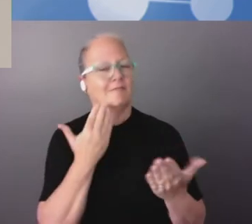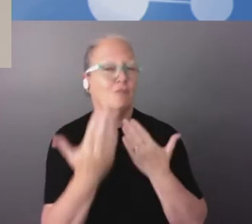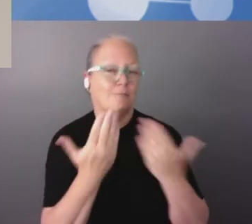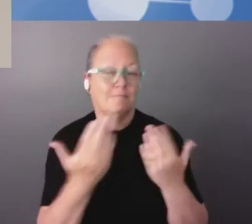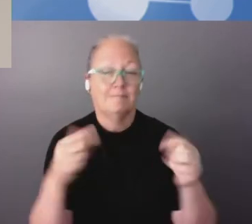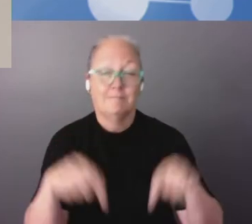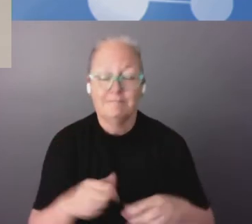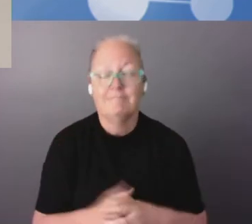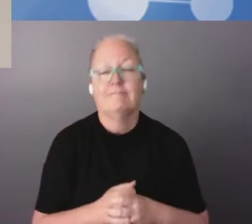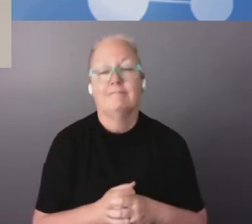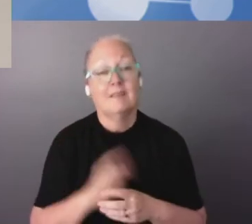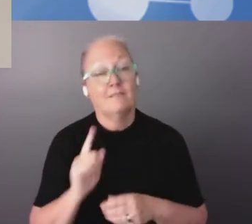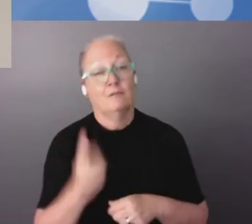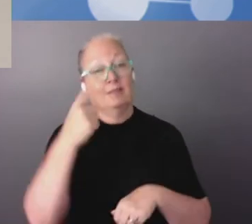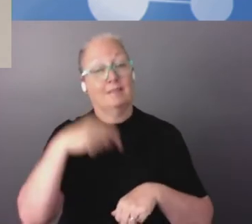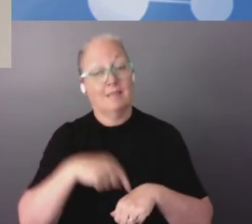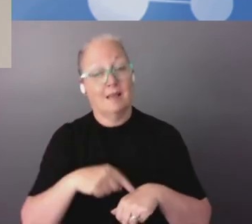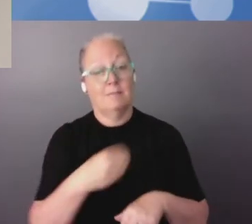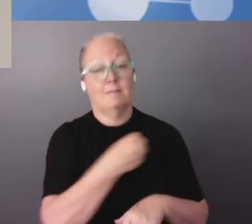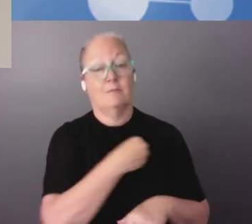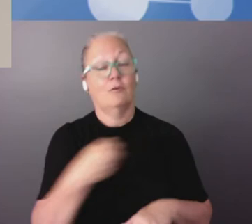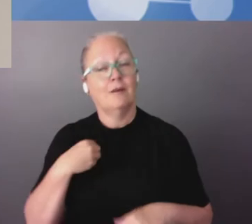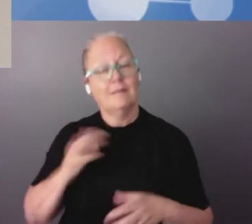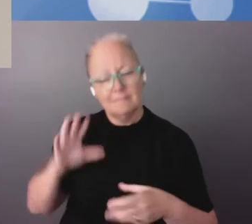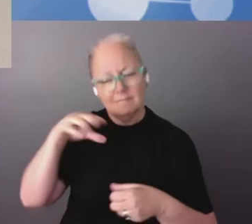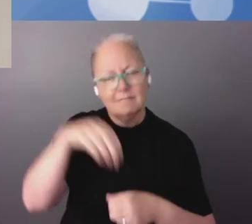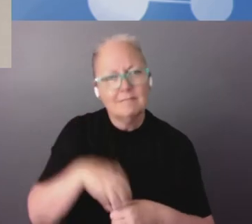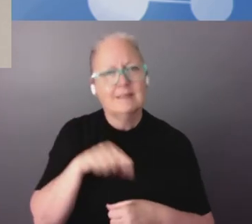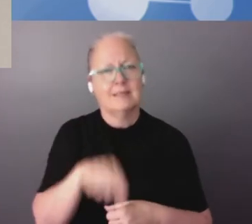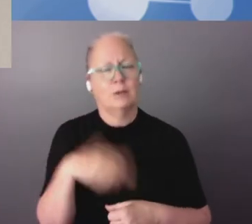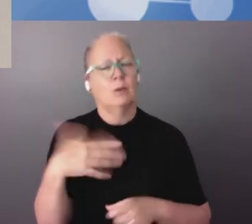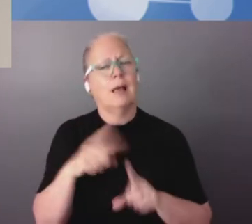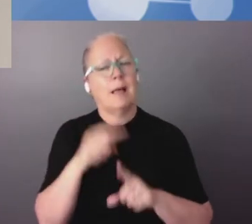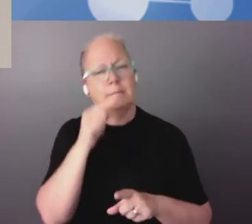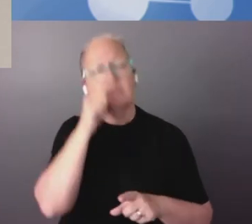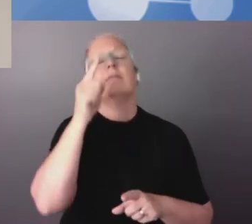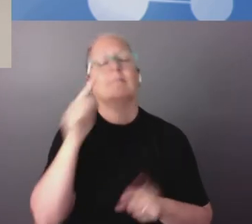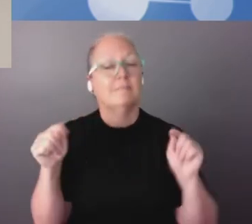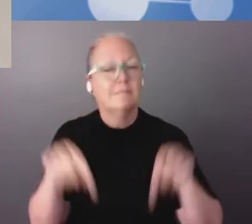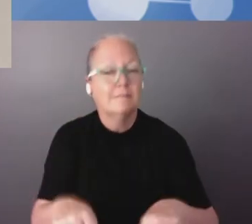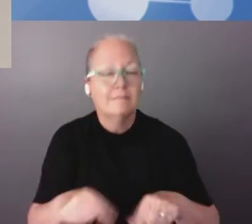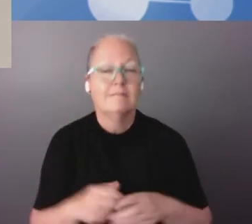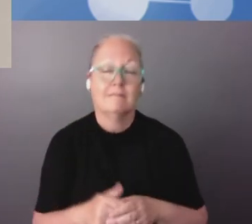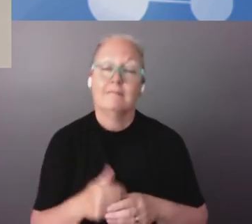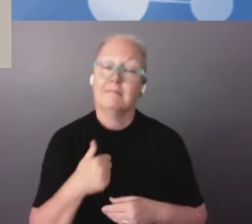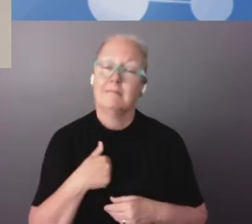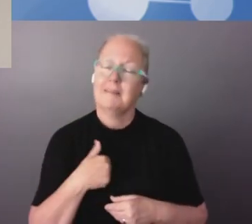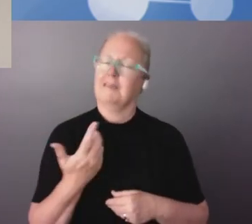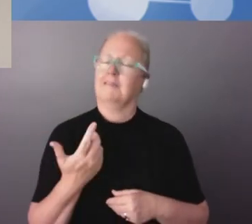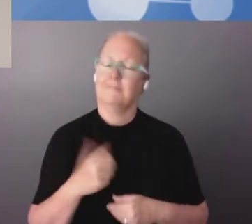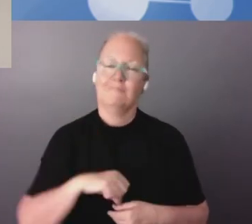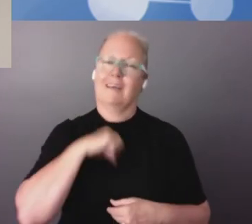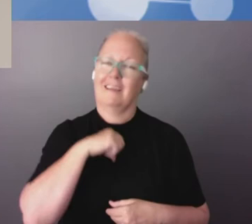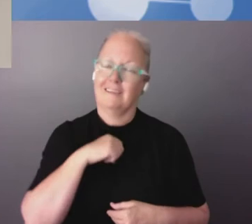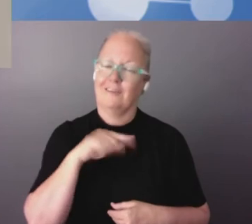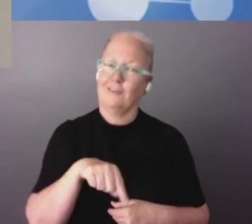vez que Polonia es la anfitriona de este evento prestigioso. Estoy muy orgulloso de que este